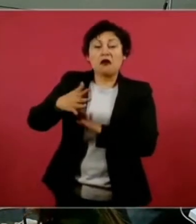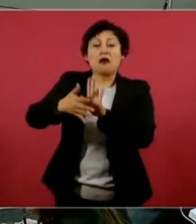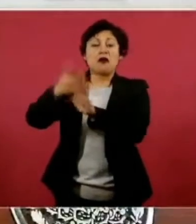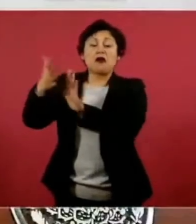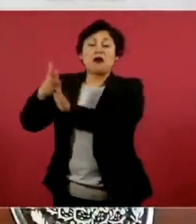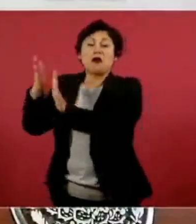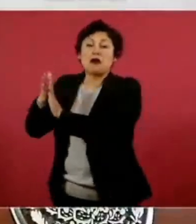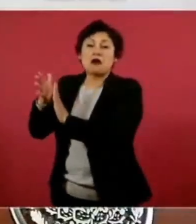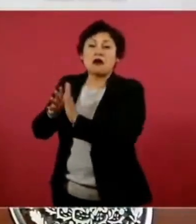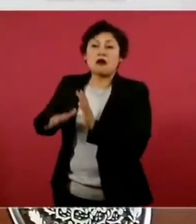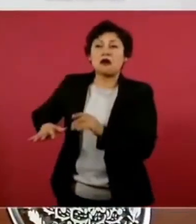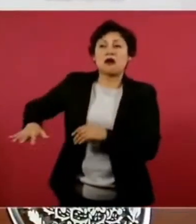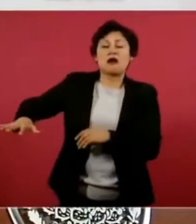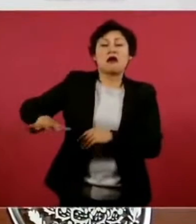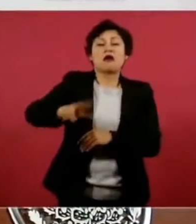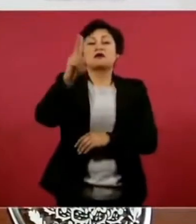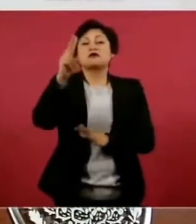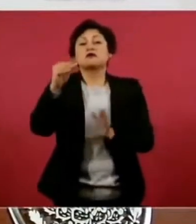2.750